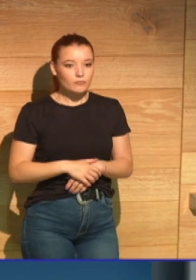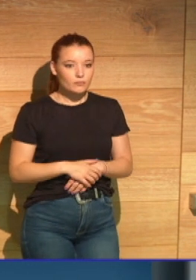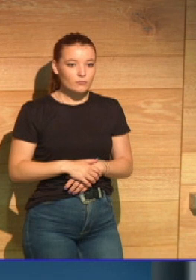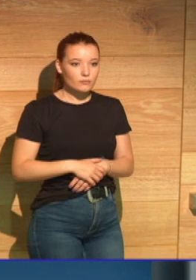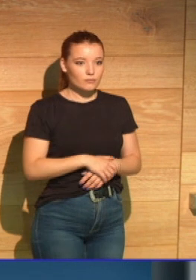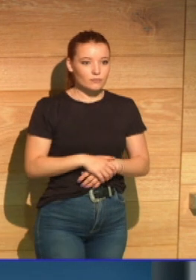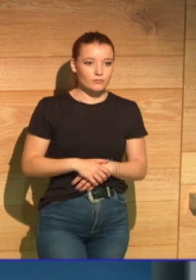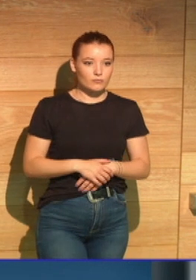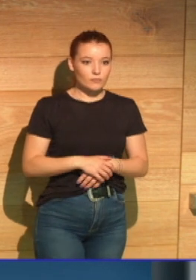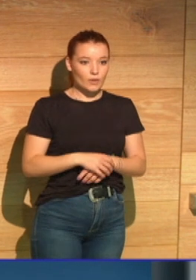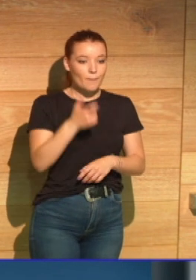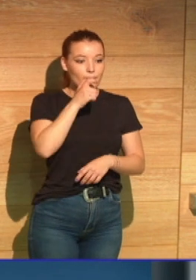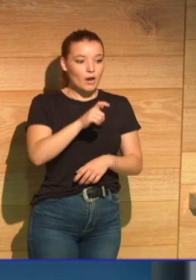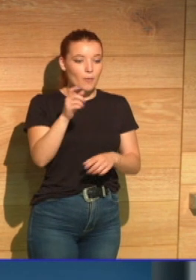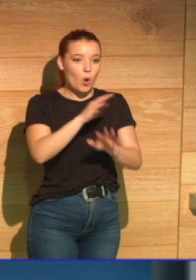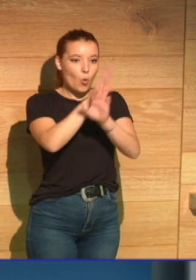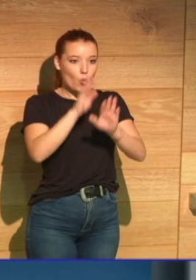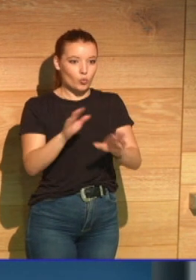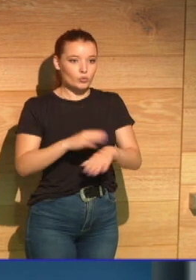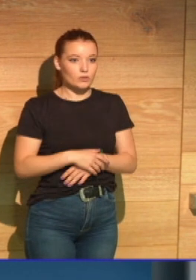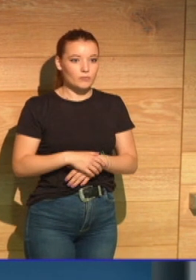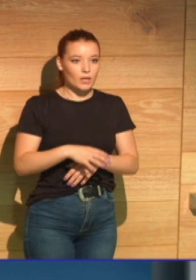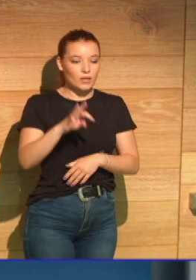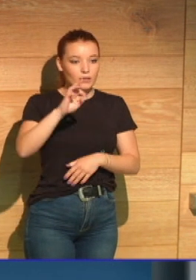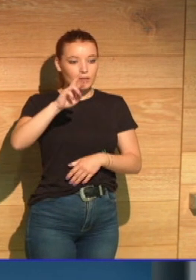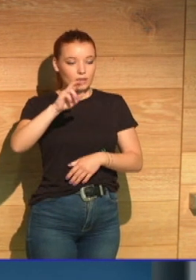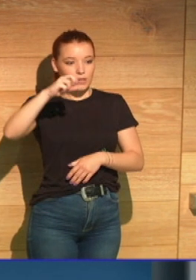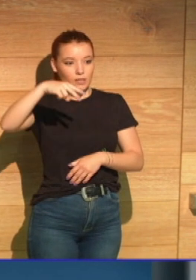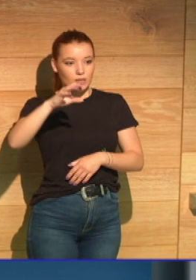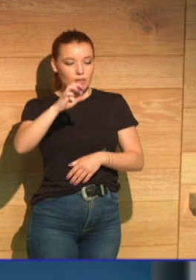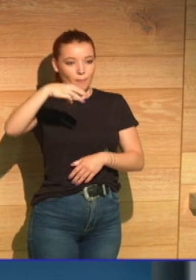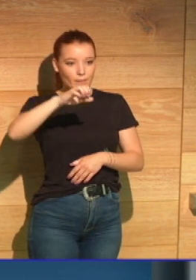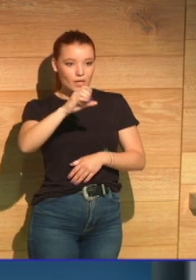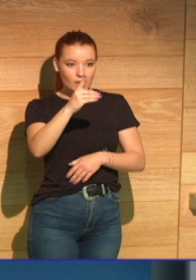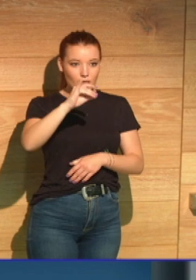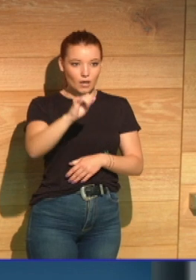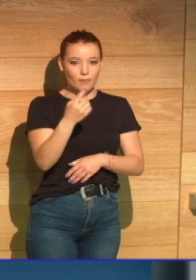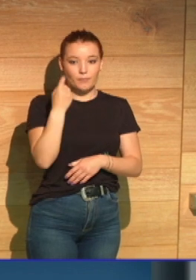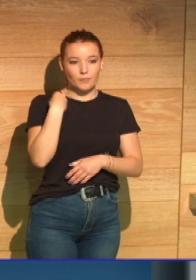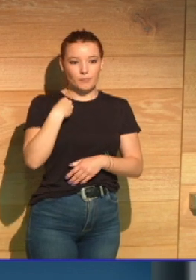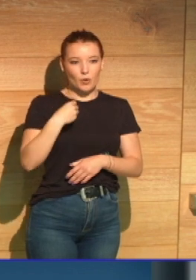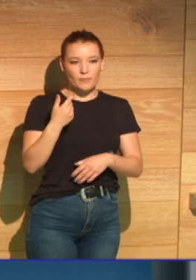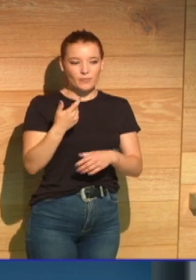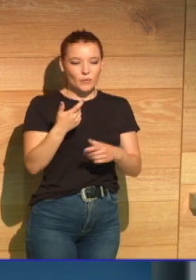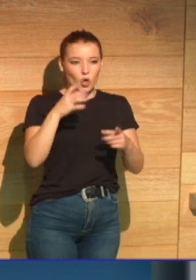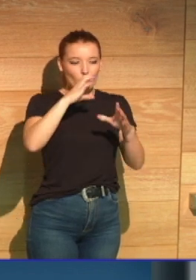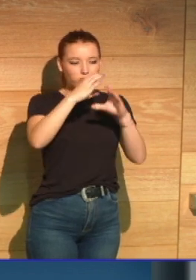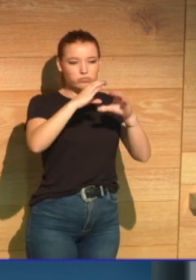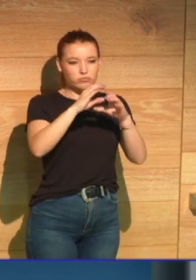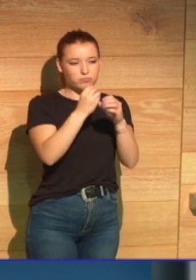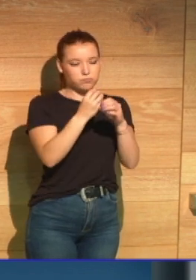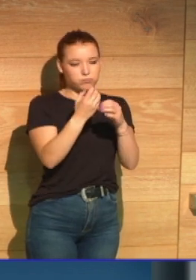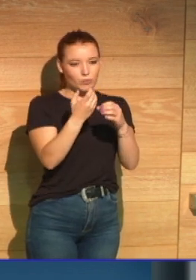a la última palabra, transmedia, la palabra que tiene que ver con comunicación, la fragmentación de la comunicación que hemos vivido desde hace varias décadas,